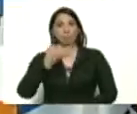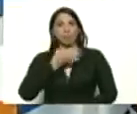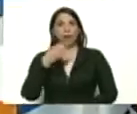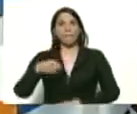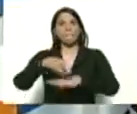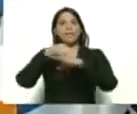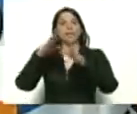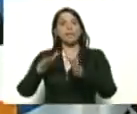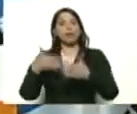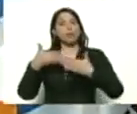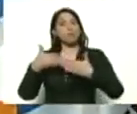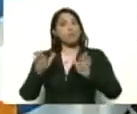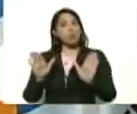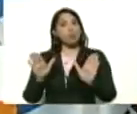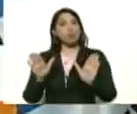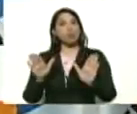su